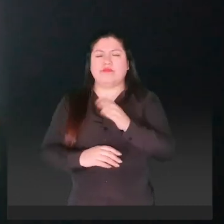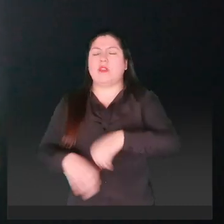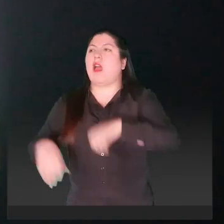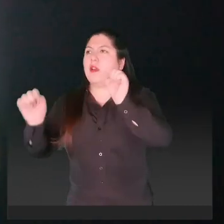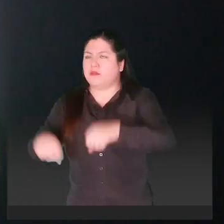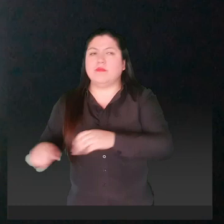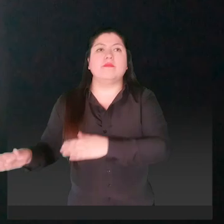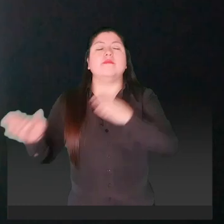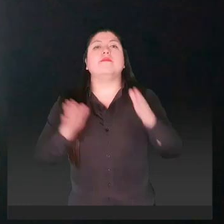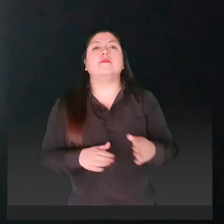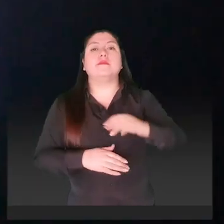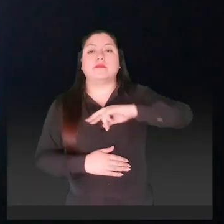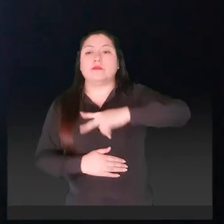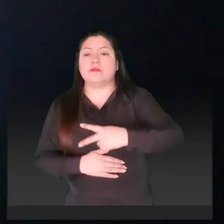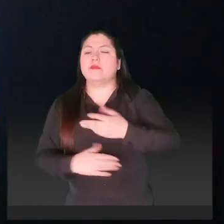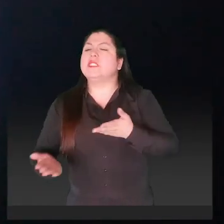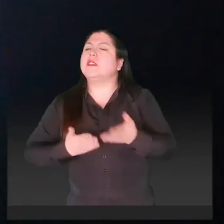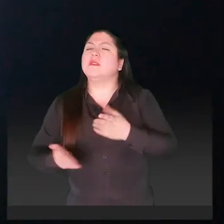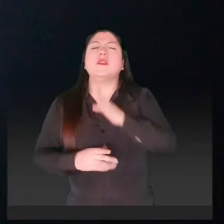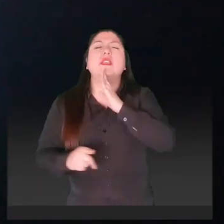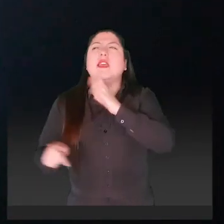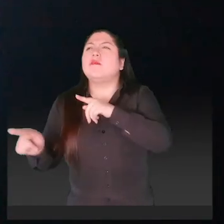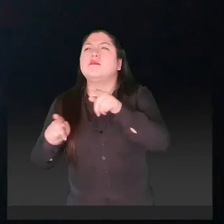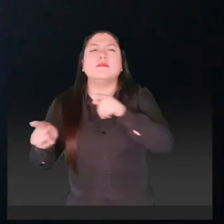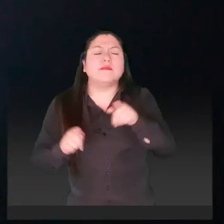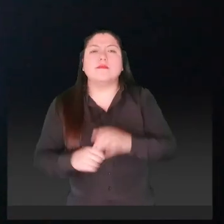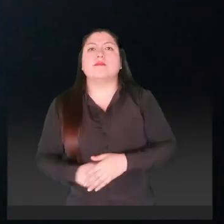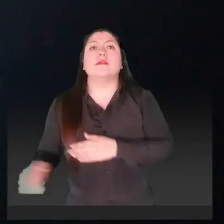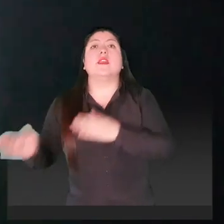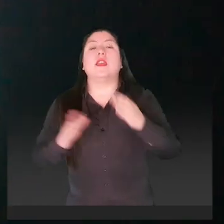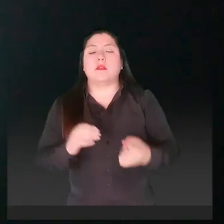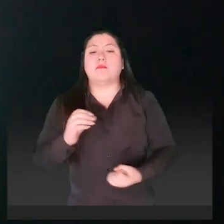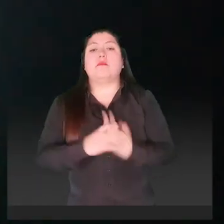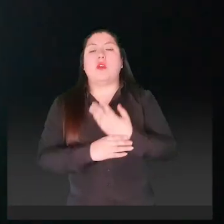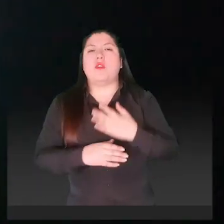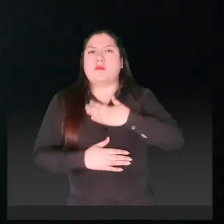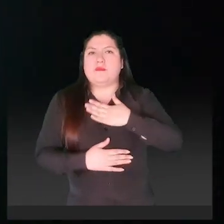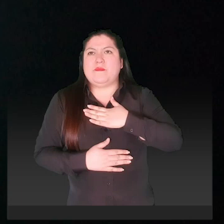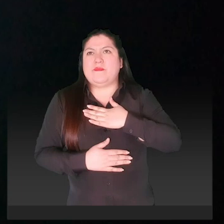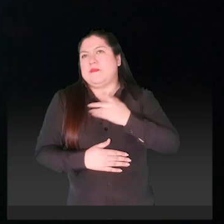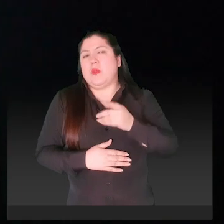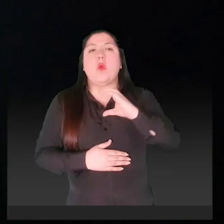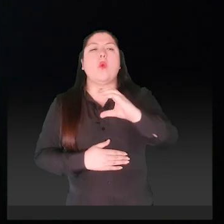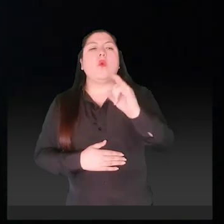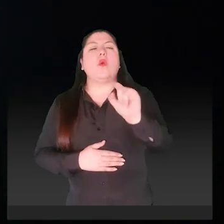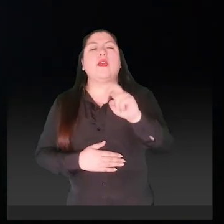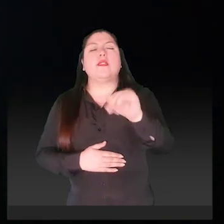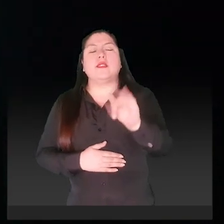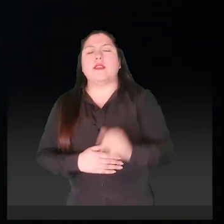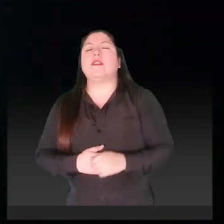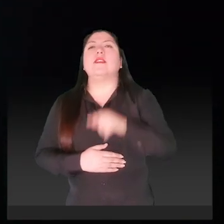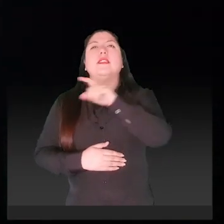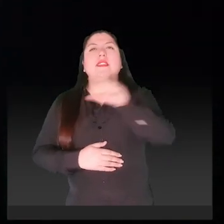factor de autenticación. 2. Selecciona el prestador del servicio. 3. Crea tu cuenta. Registra el tipo de